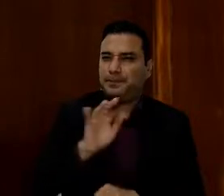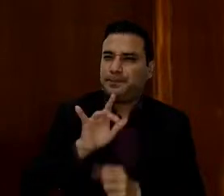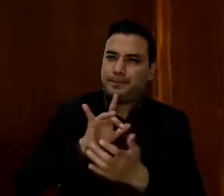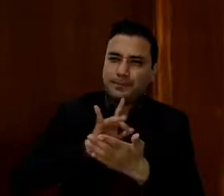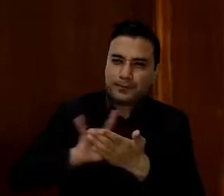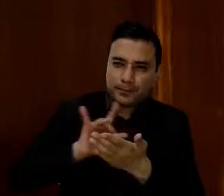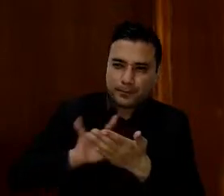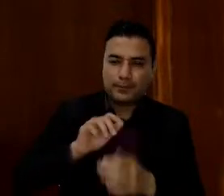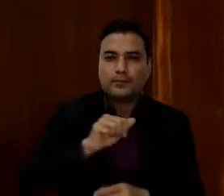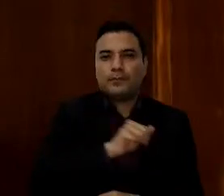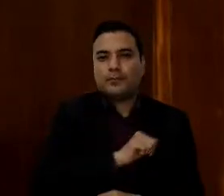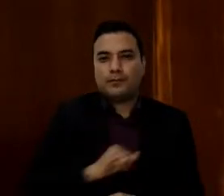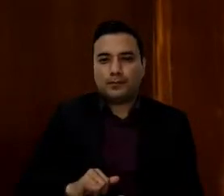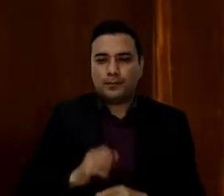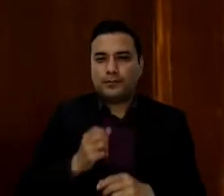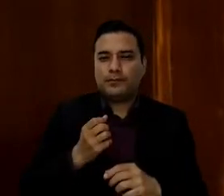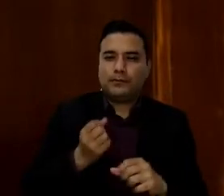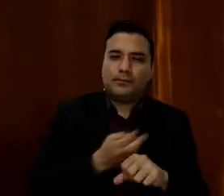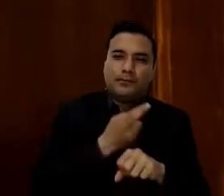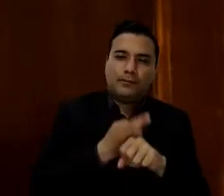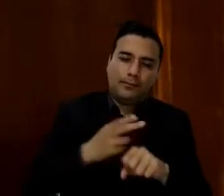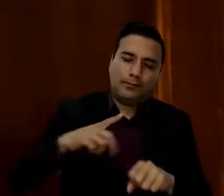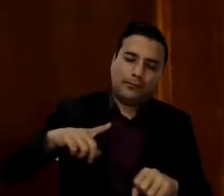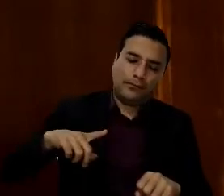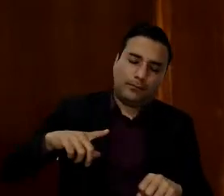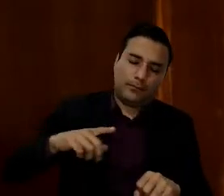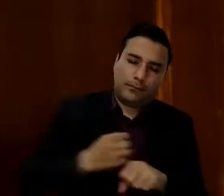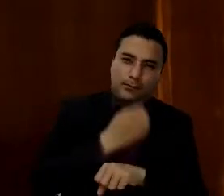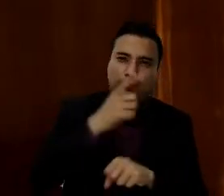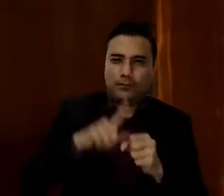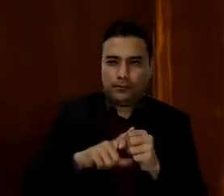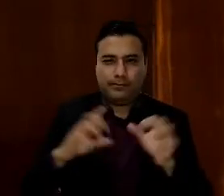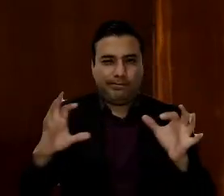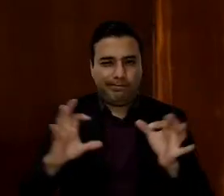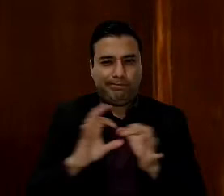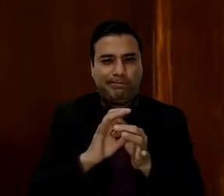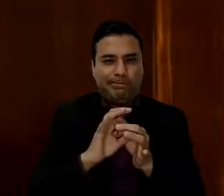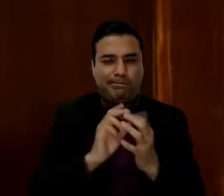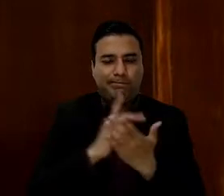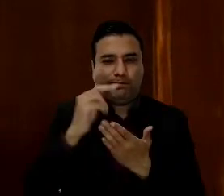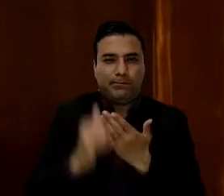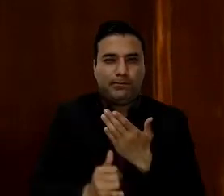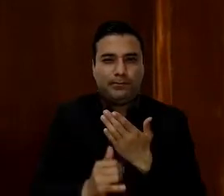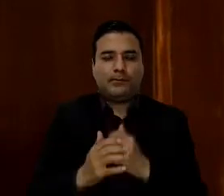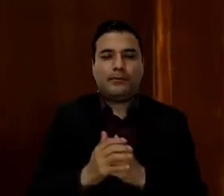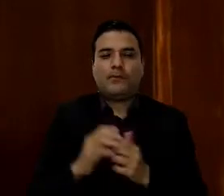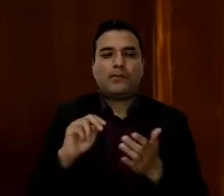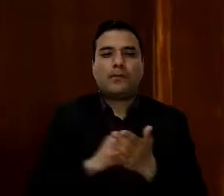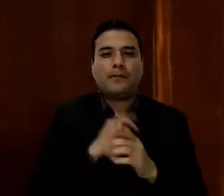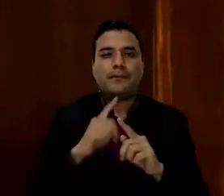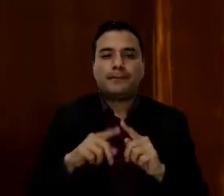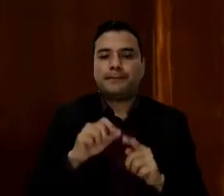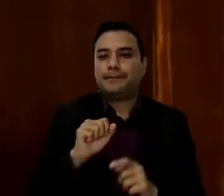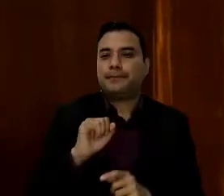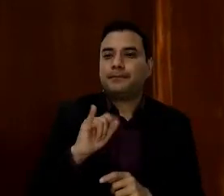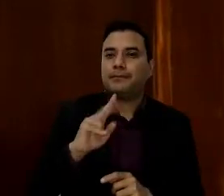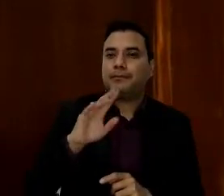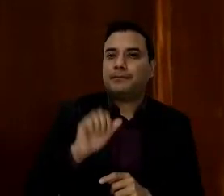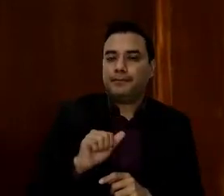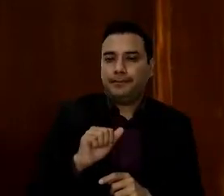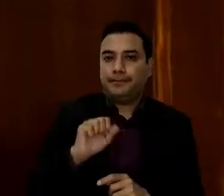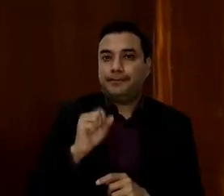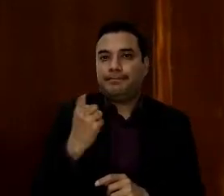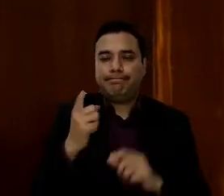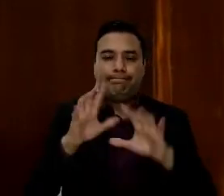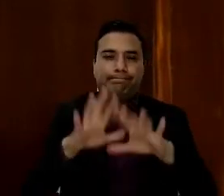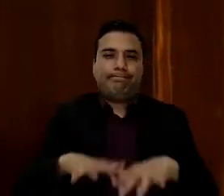estatal y los ayuntamientos. Atentamente, diputada Silvia Barberena Maldonado, la 61ª